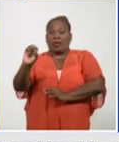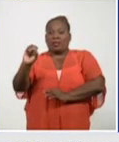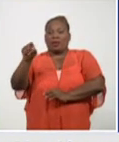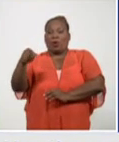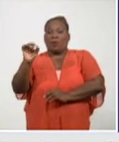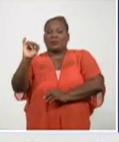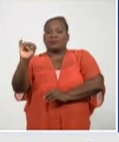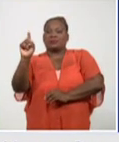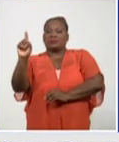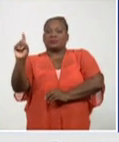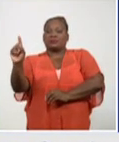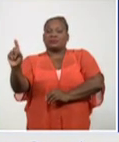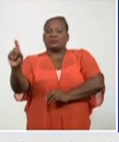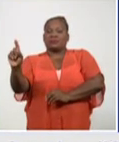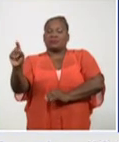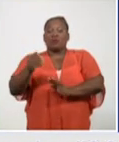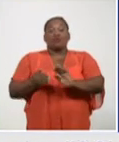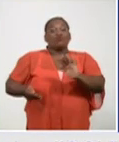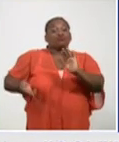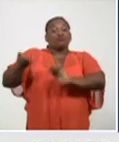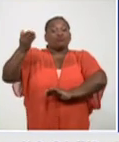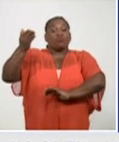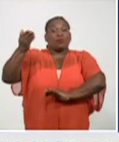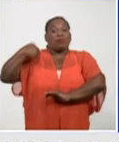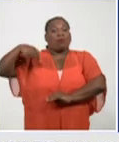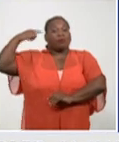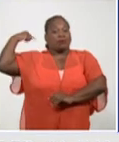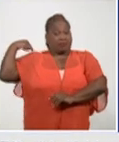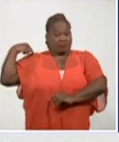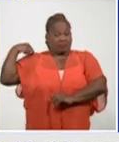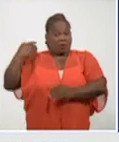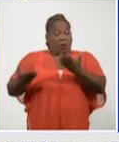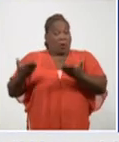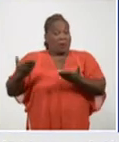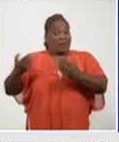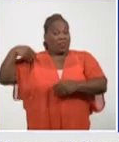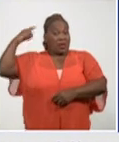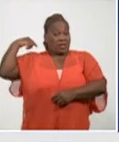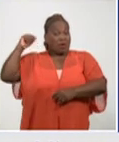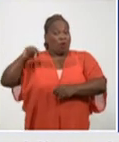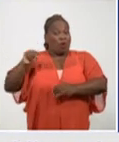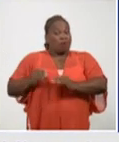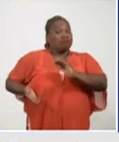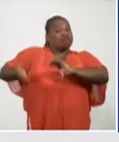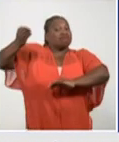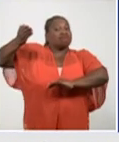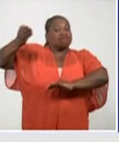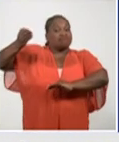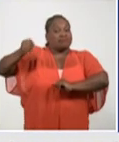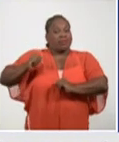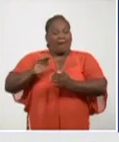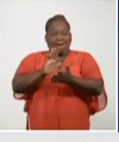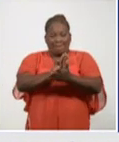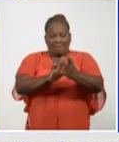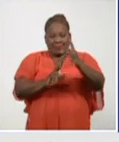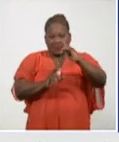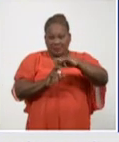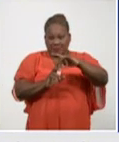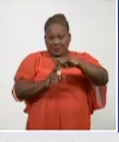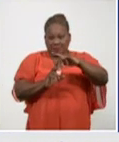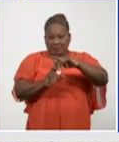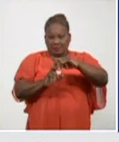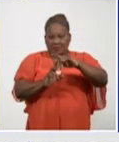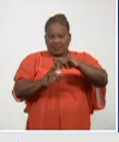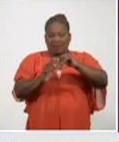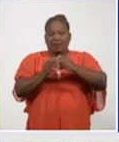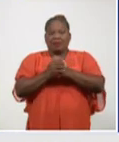40,61, superior a la del día de ayer. En este caso, la provincia de Matanzas pasó